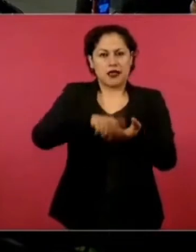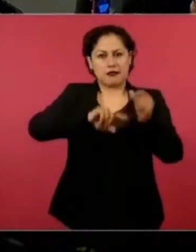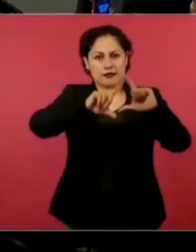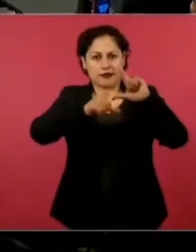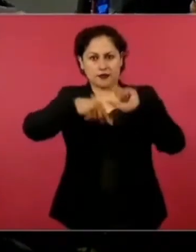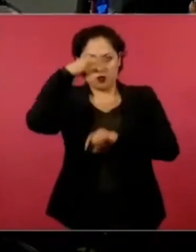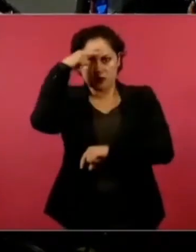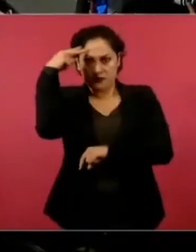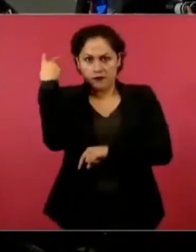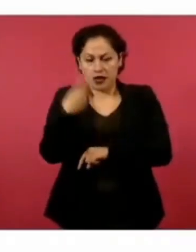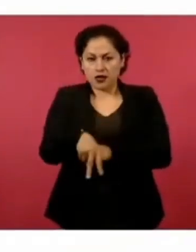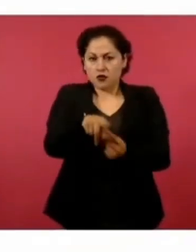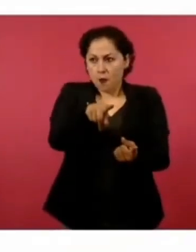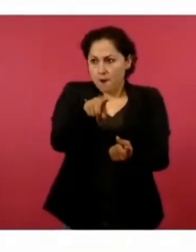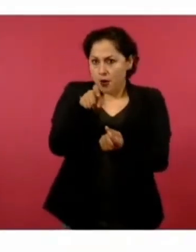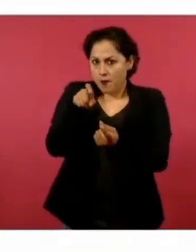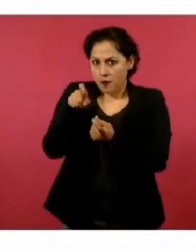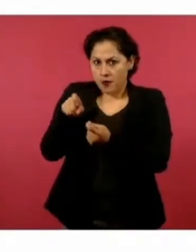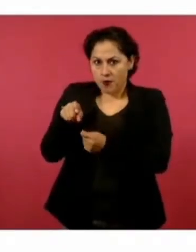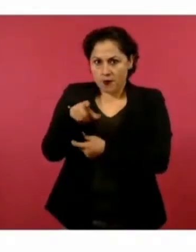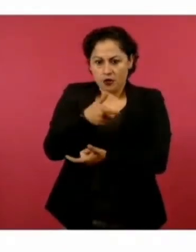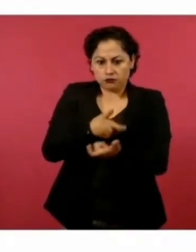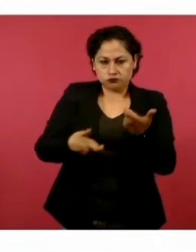es impuesto sobre la renta,